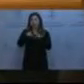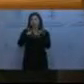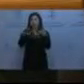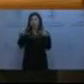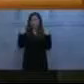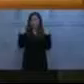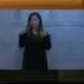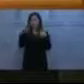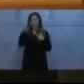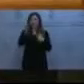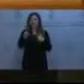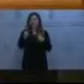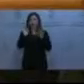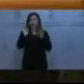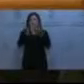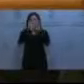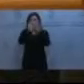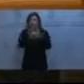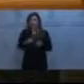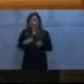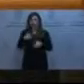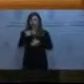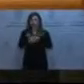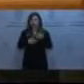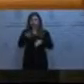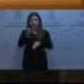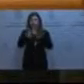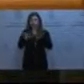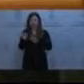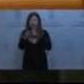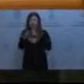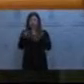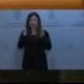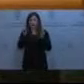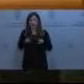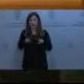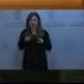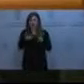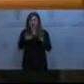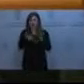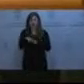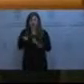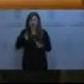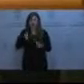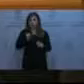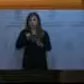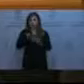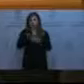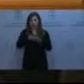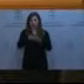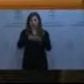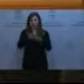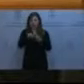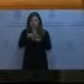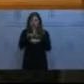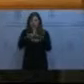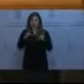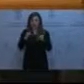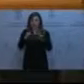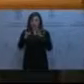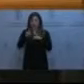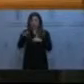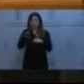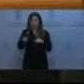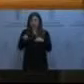a la ETPA, se realizó un proceso de selección del que, sin duda, tendremos oportunidad de hablar en este pleno en otro momento,